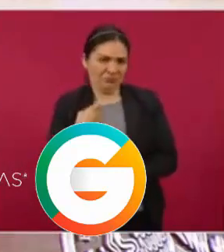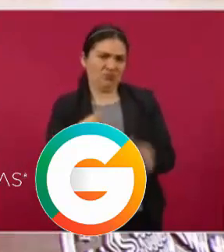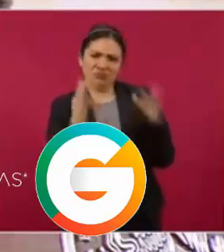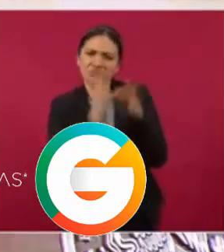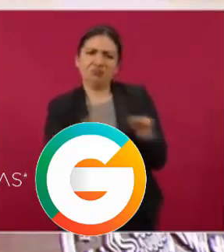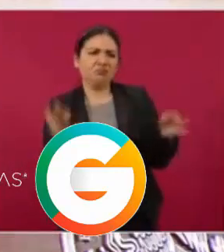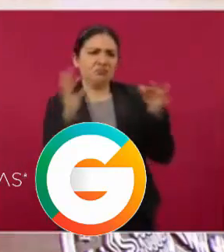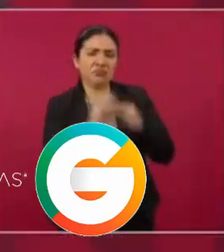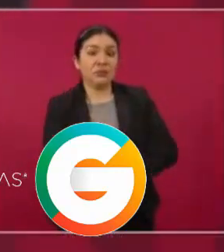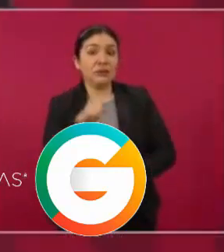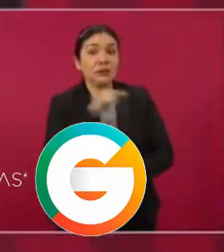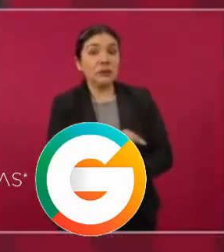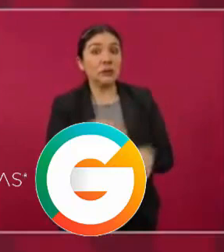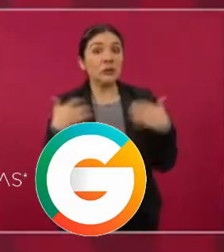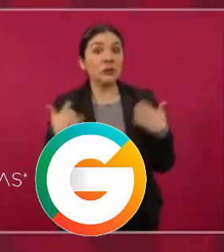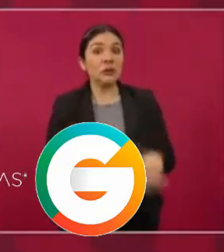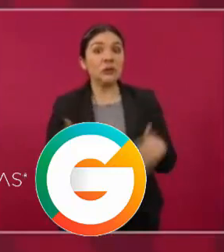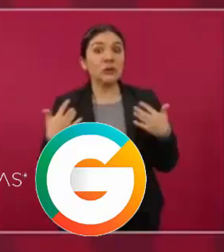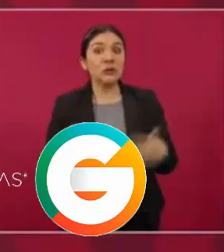Y él,